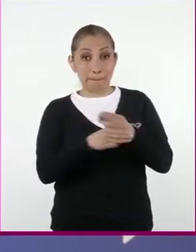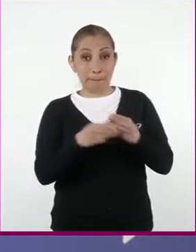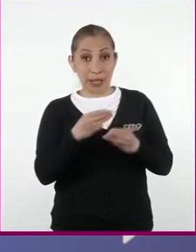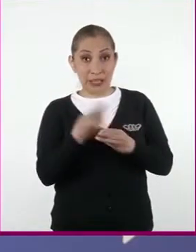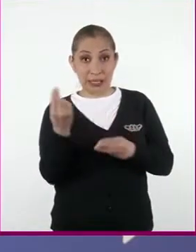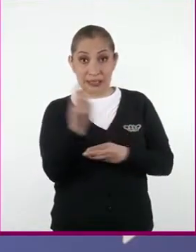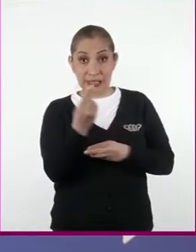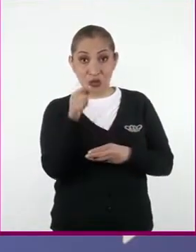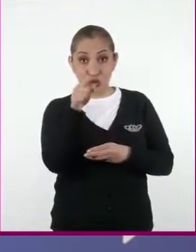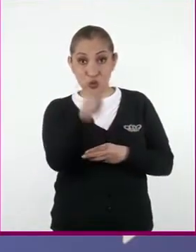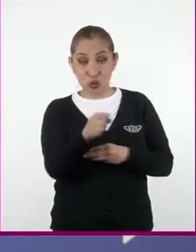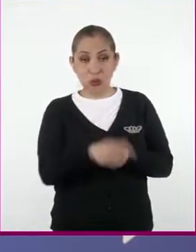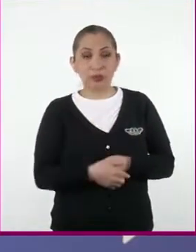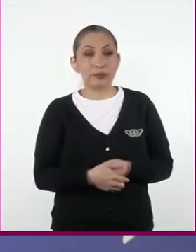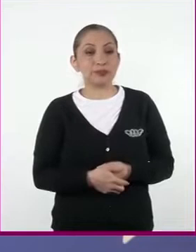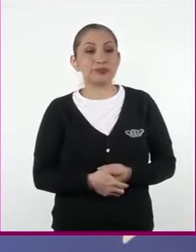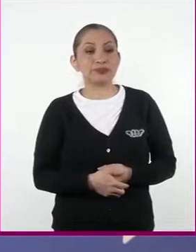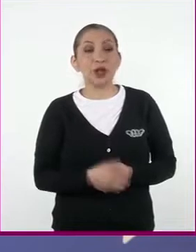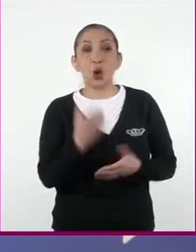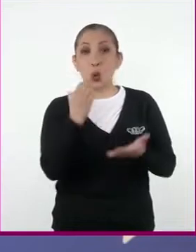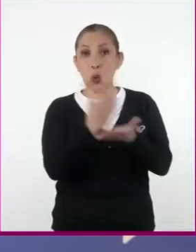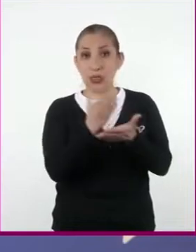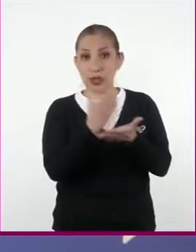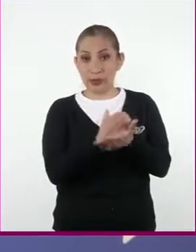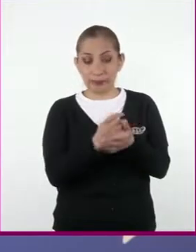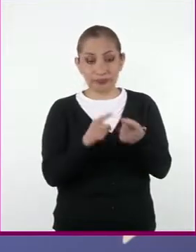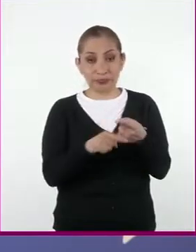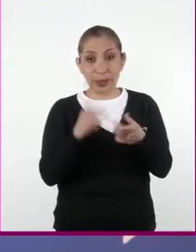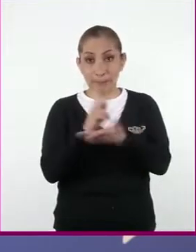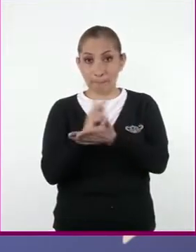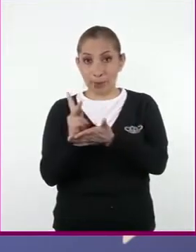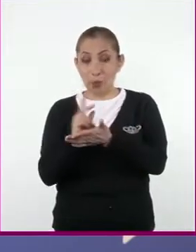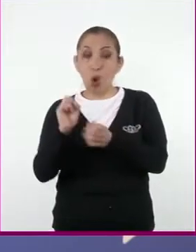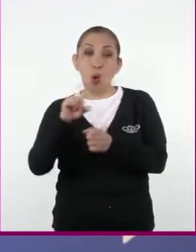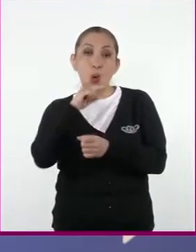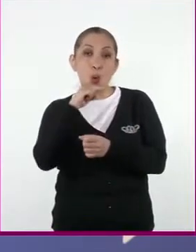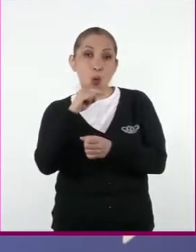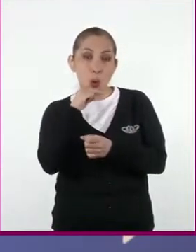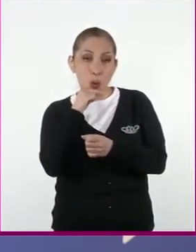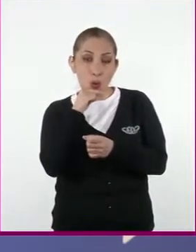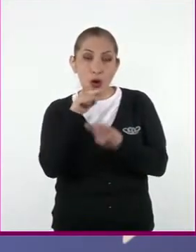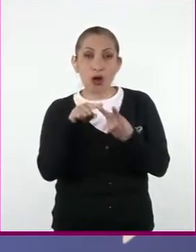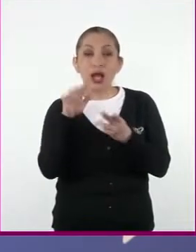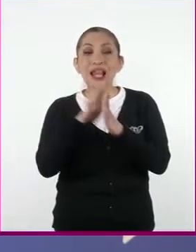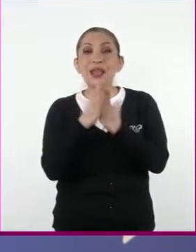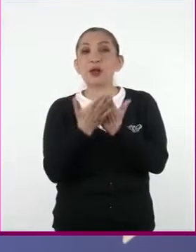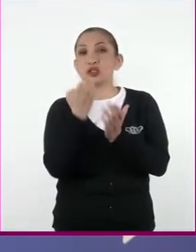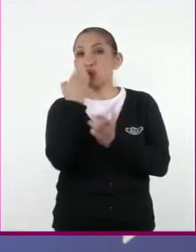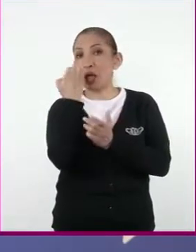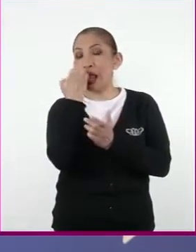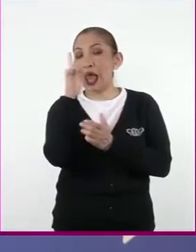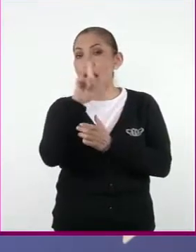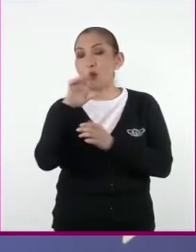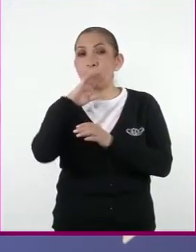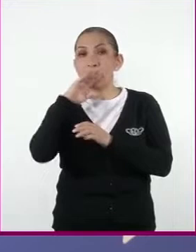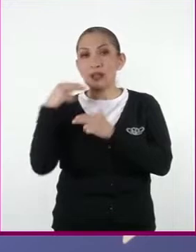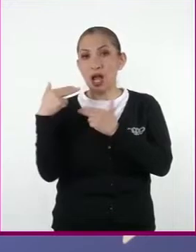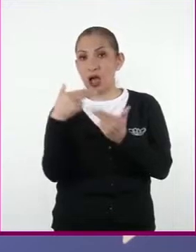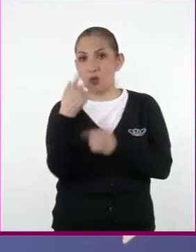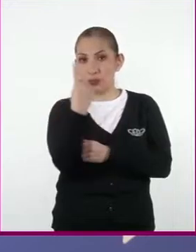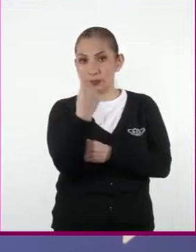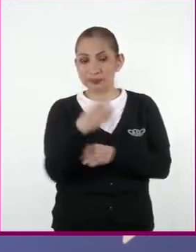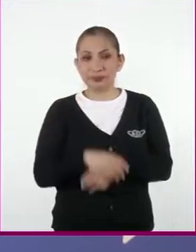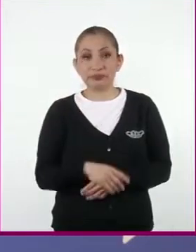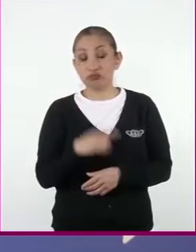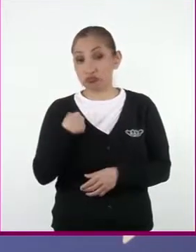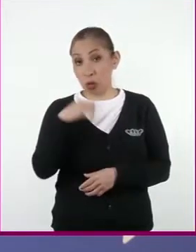de Adivina cómo soy son cuaderno, bolígrafo o lápiz, su libro de texto de Lengua Materna 1.